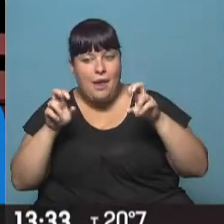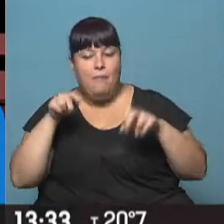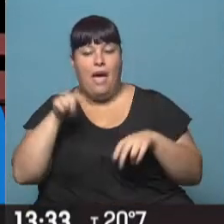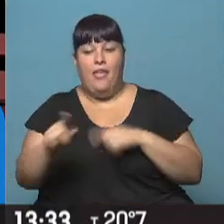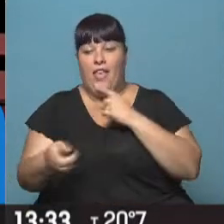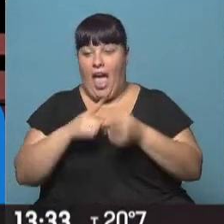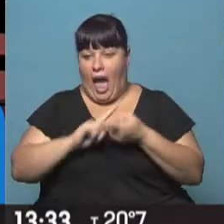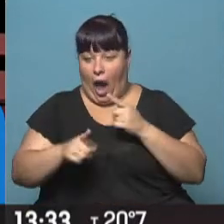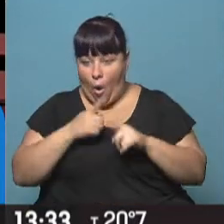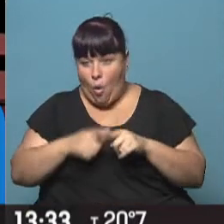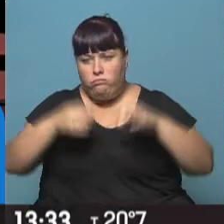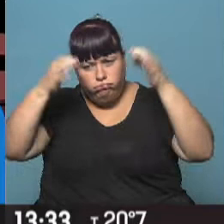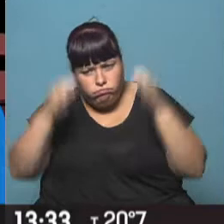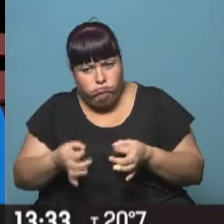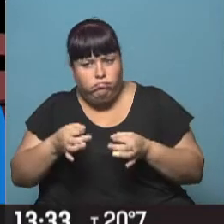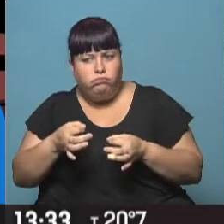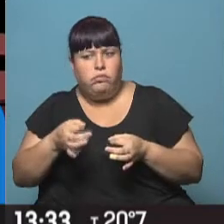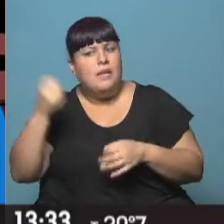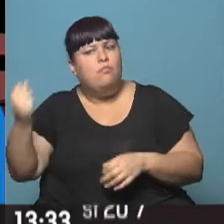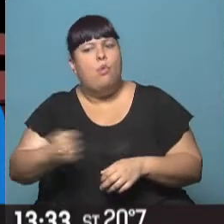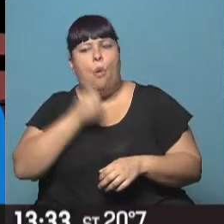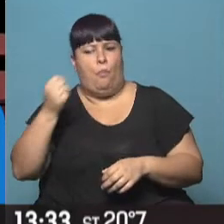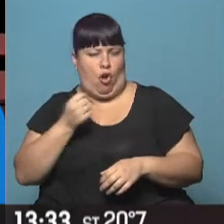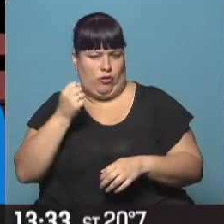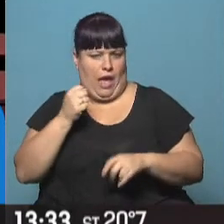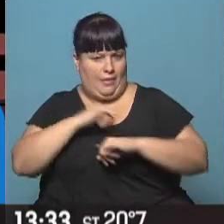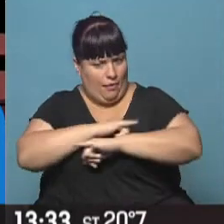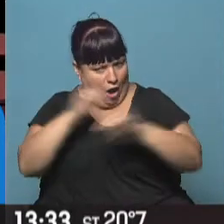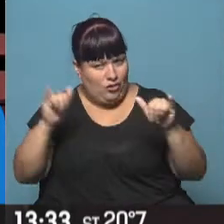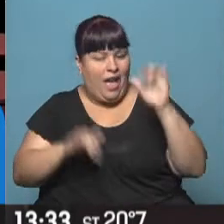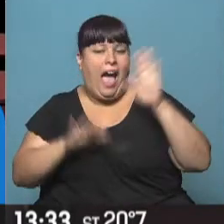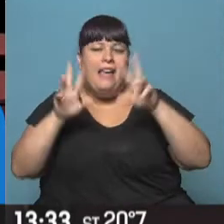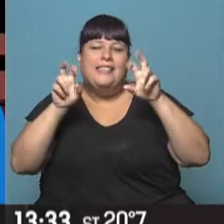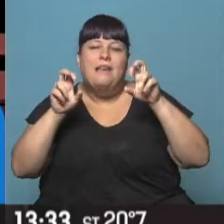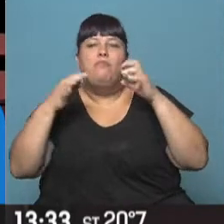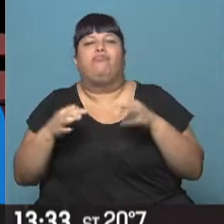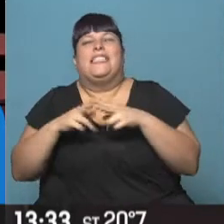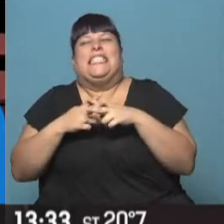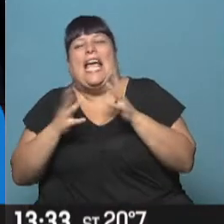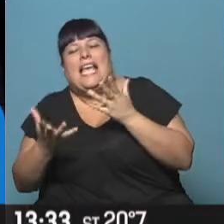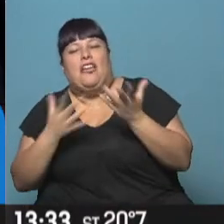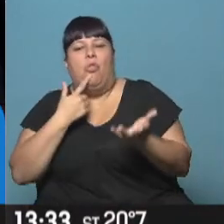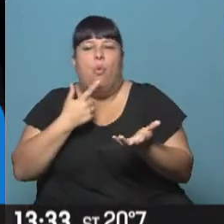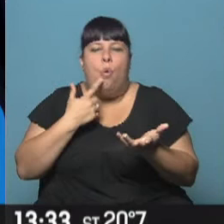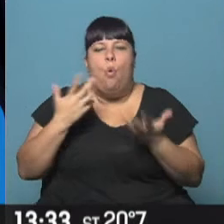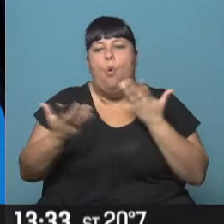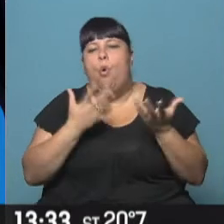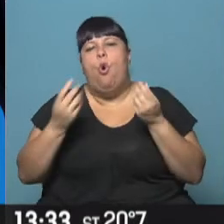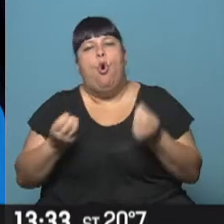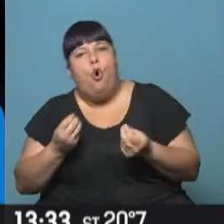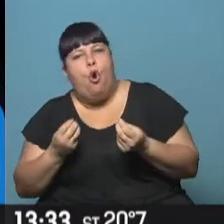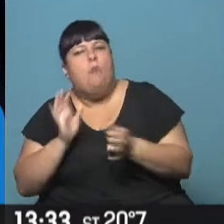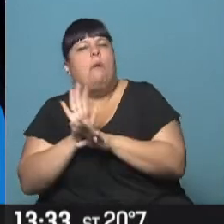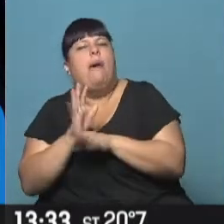este acuerdo que realmente es importante poder transmitirlo. A veces son temas muy técnicos, entonces pueden quedar dudas, digamos, de